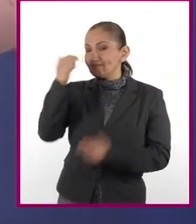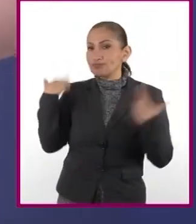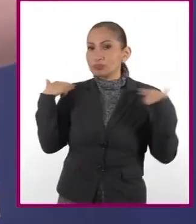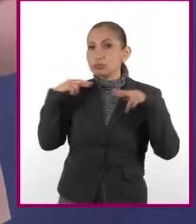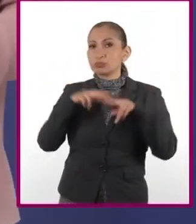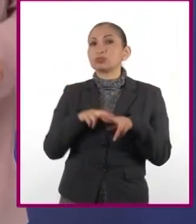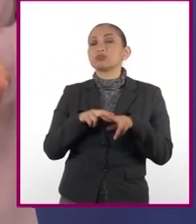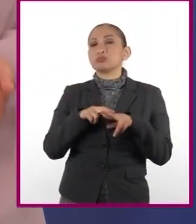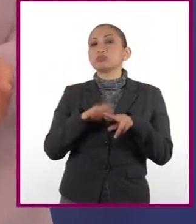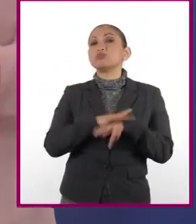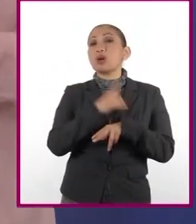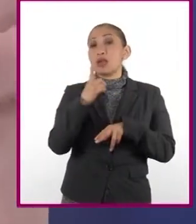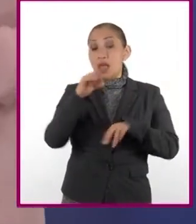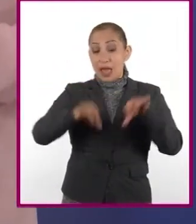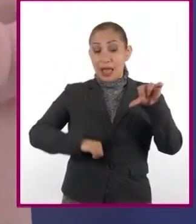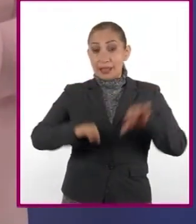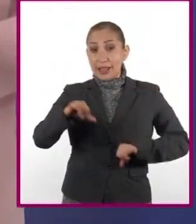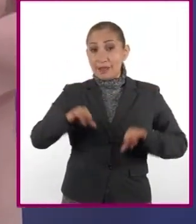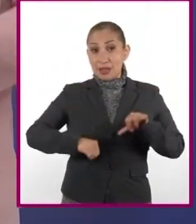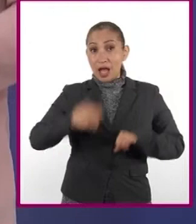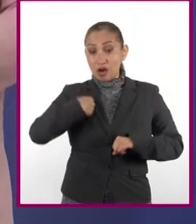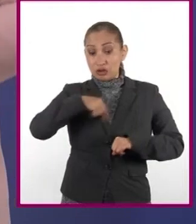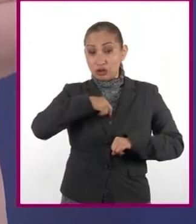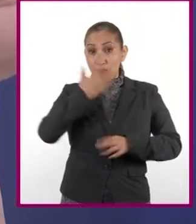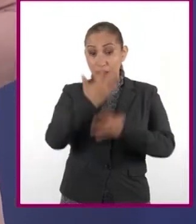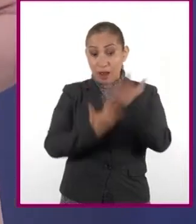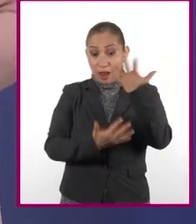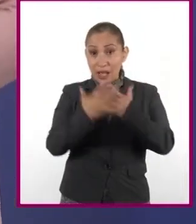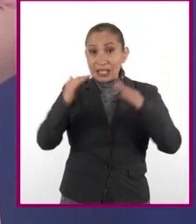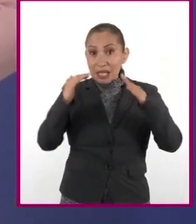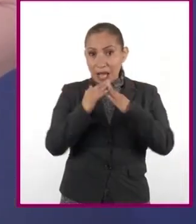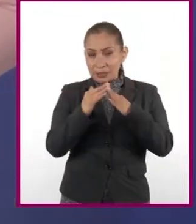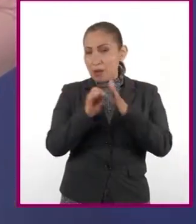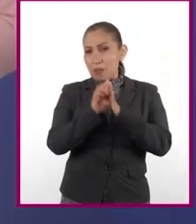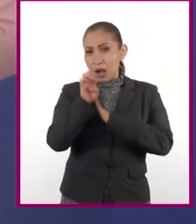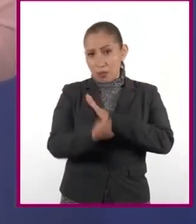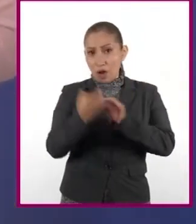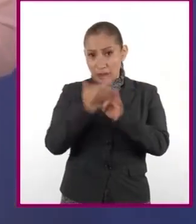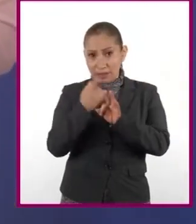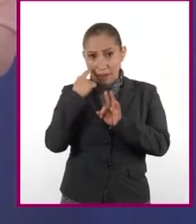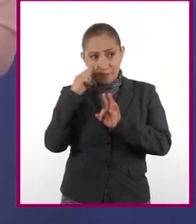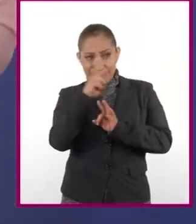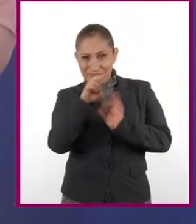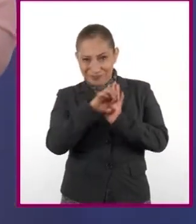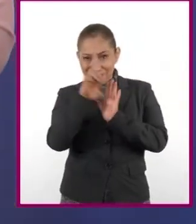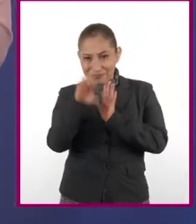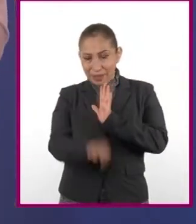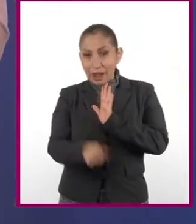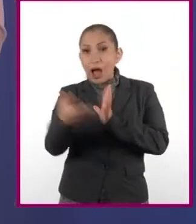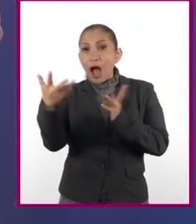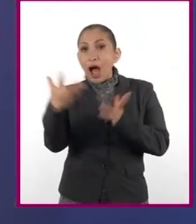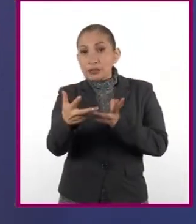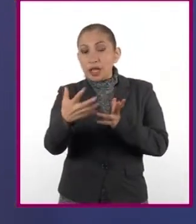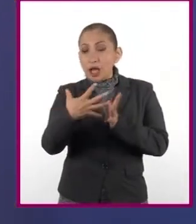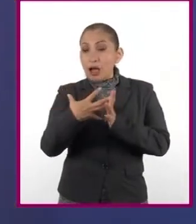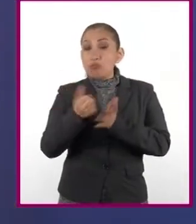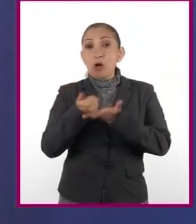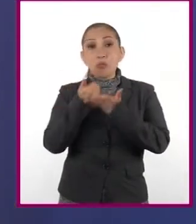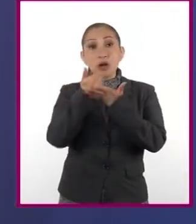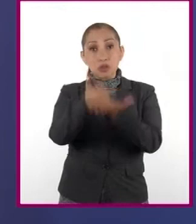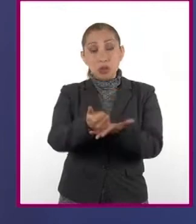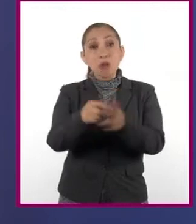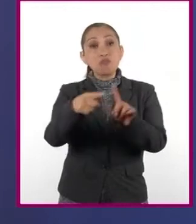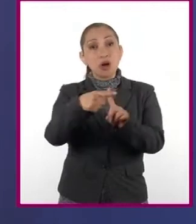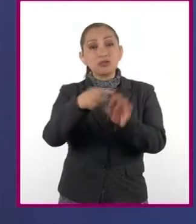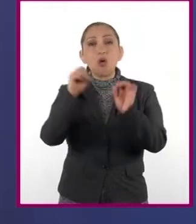maestro, ya que las acciones que hagamos en casa, como la que nos está mostrando, puede generar un impacto positivo